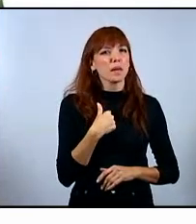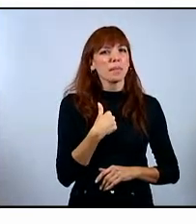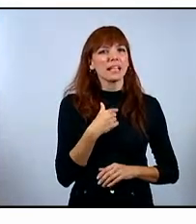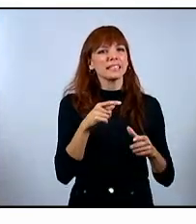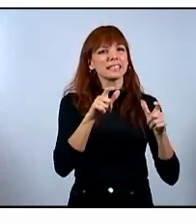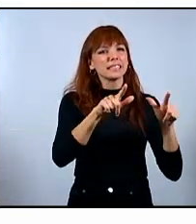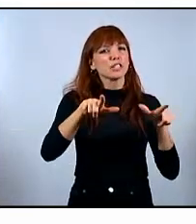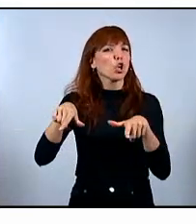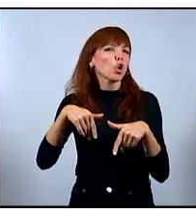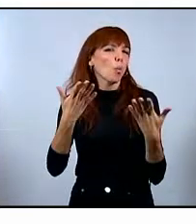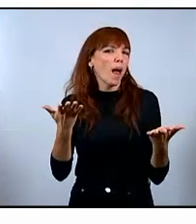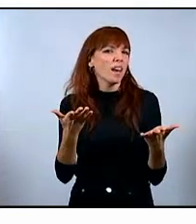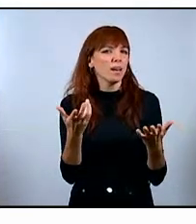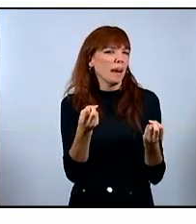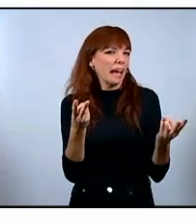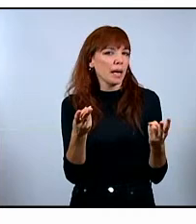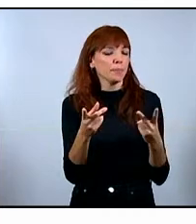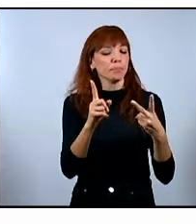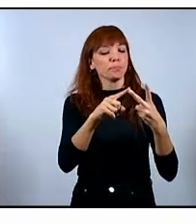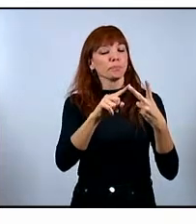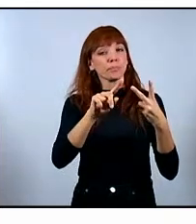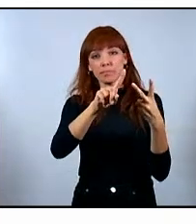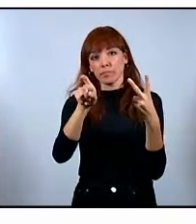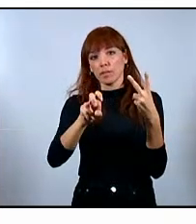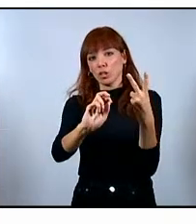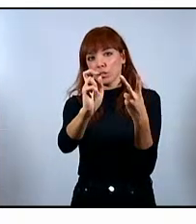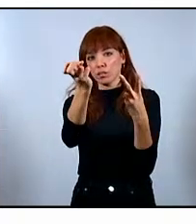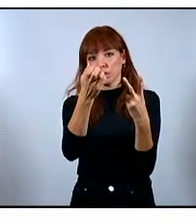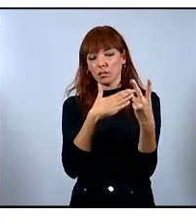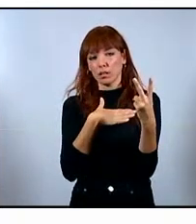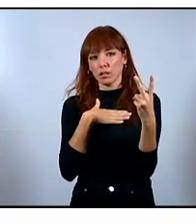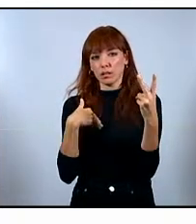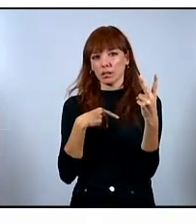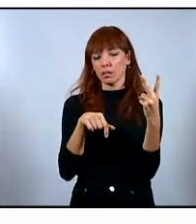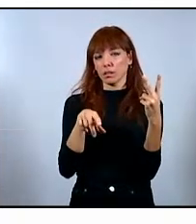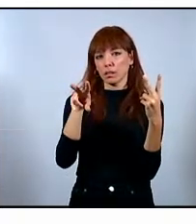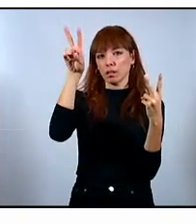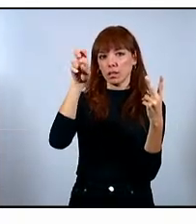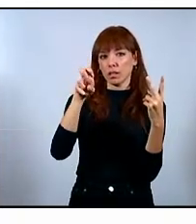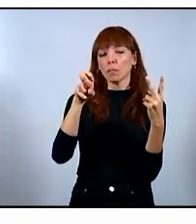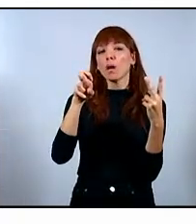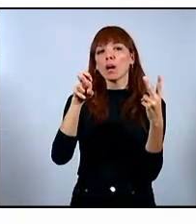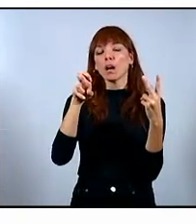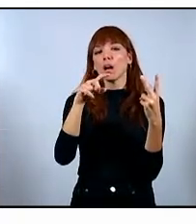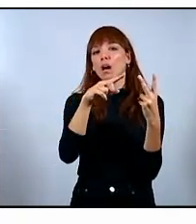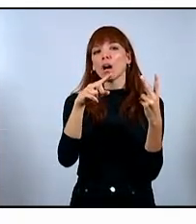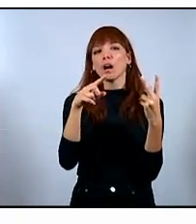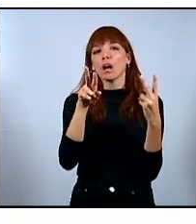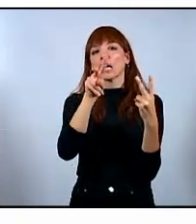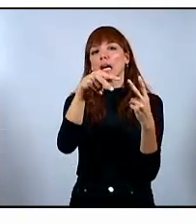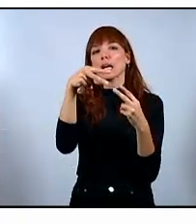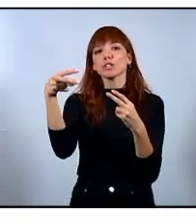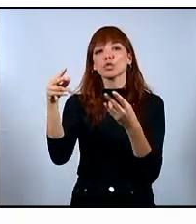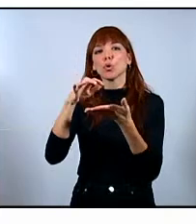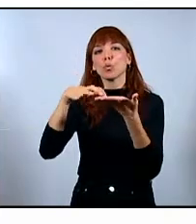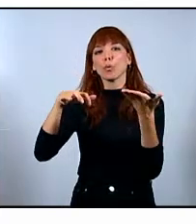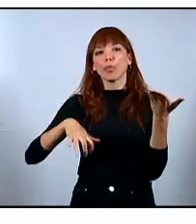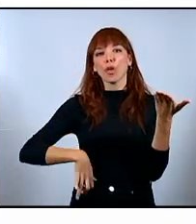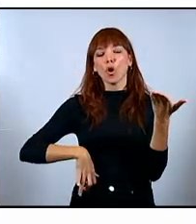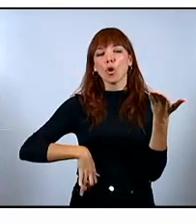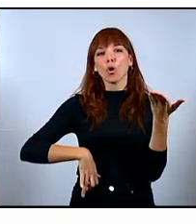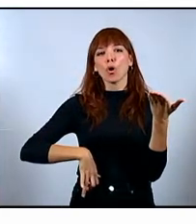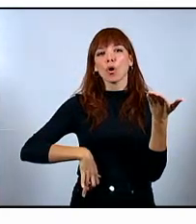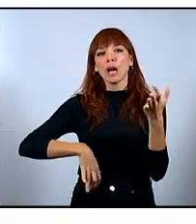más o menos? Y luego quería preguntarle también por el tema de la resolución de ayer del